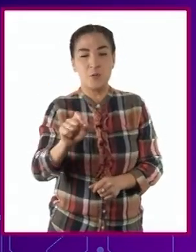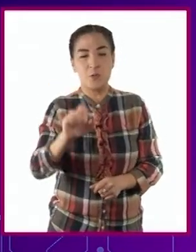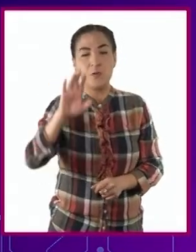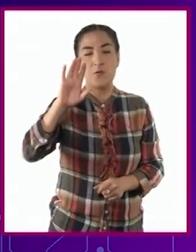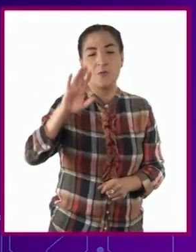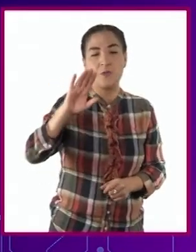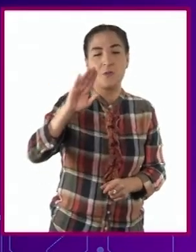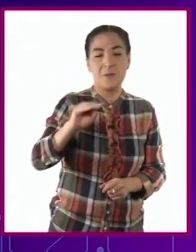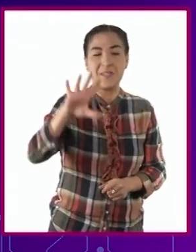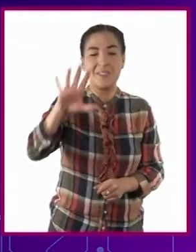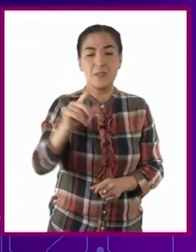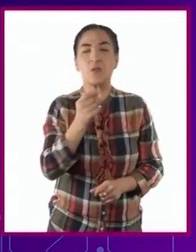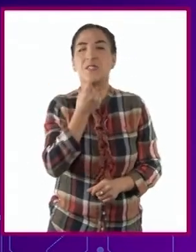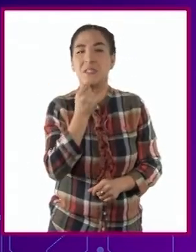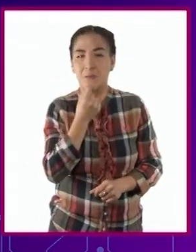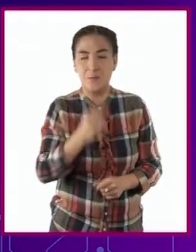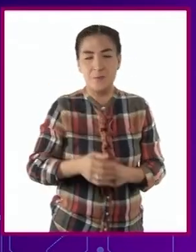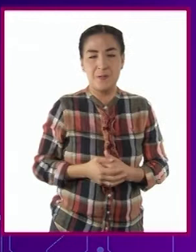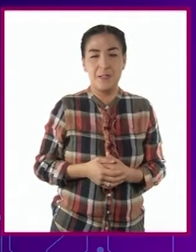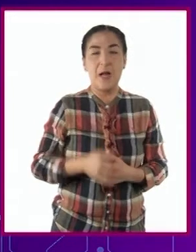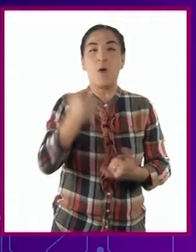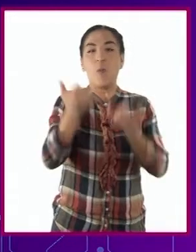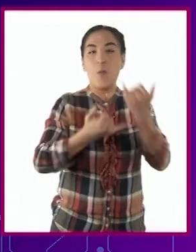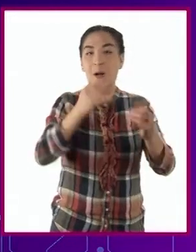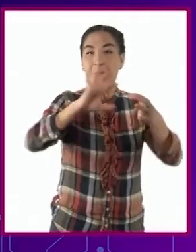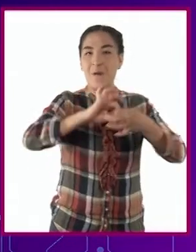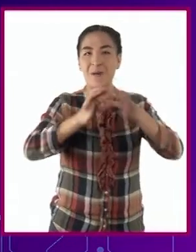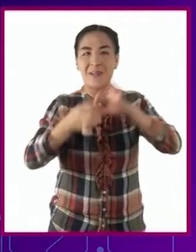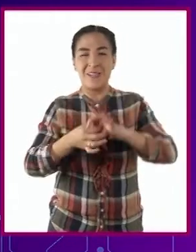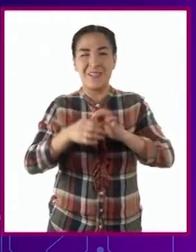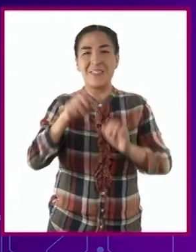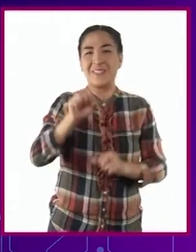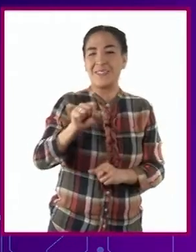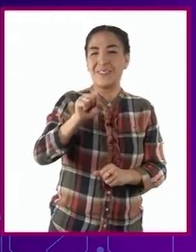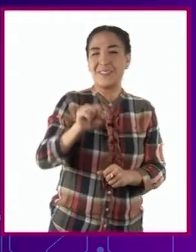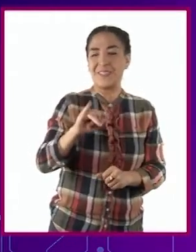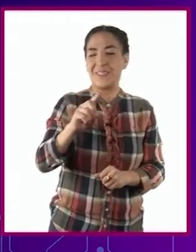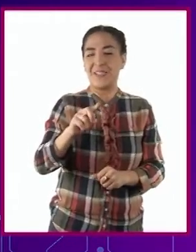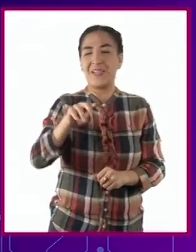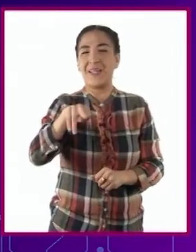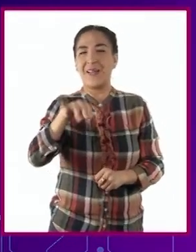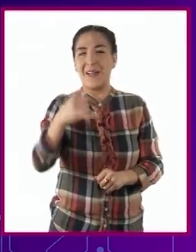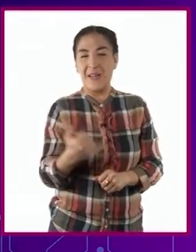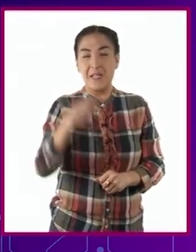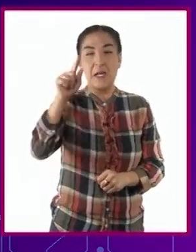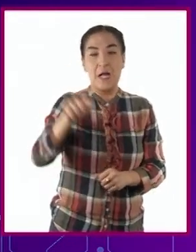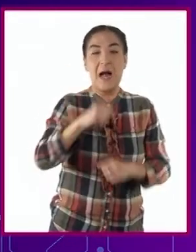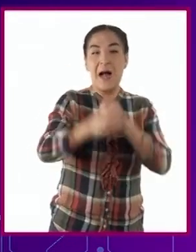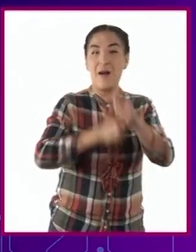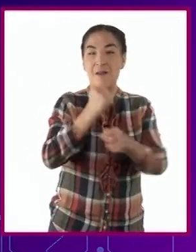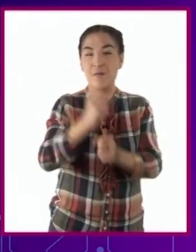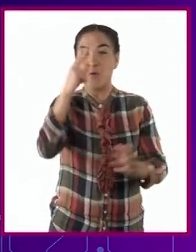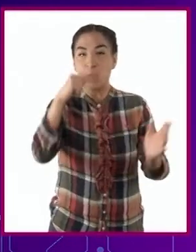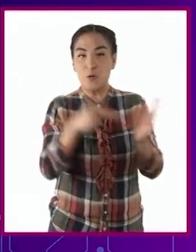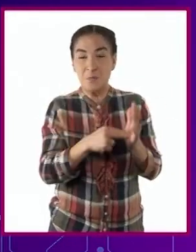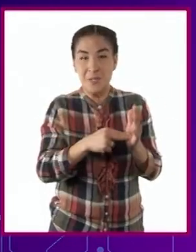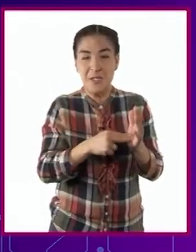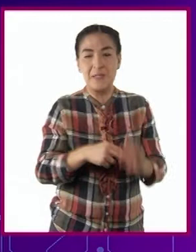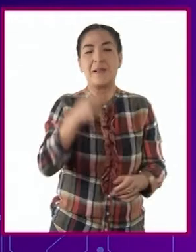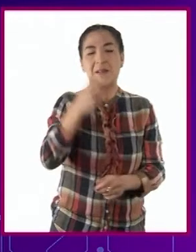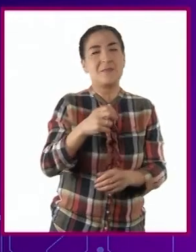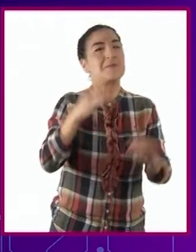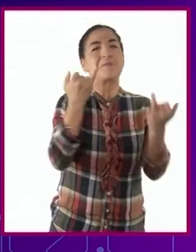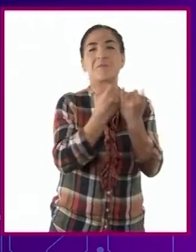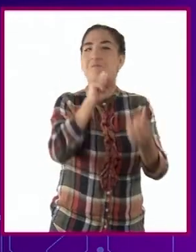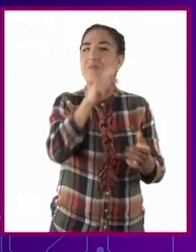41.95 segundos. Y para los Juegos Olímpicos de Sydney en el año 2000, se logró una marca igual a la